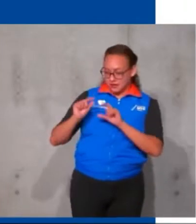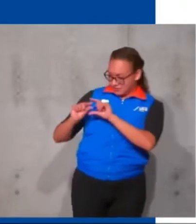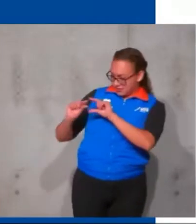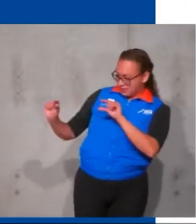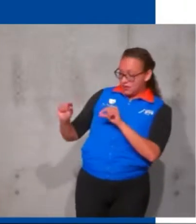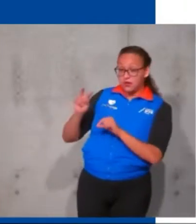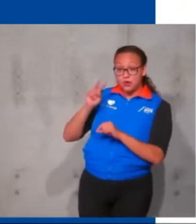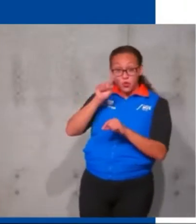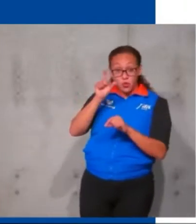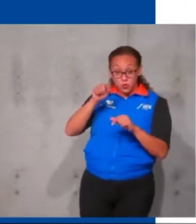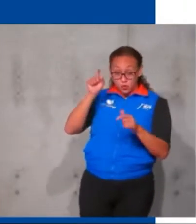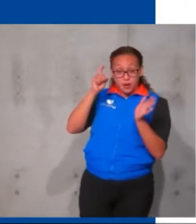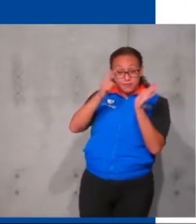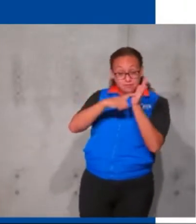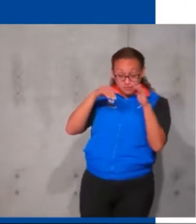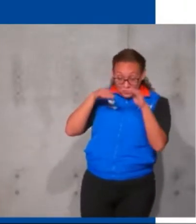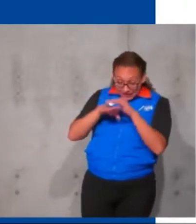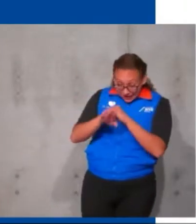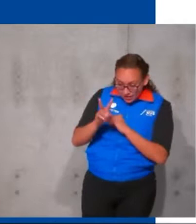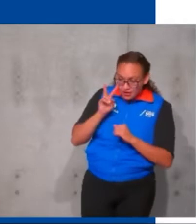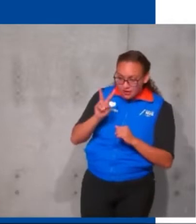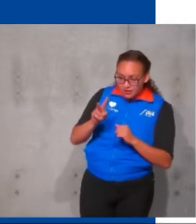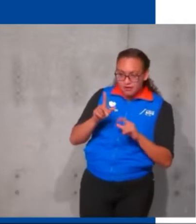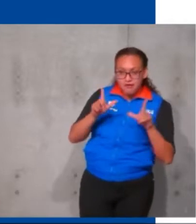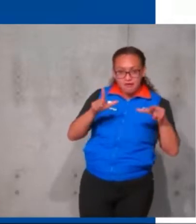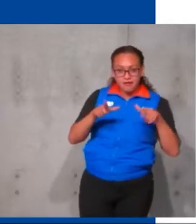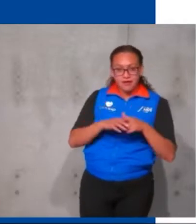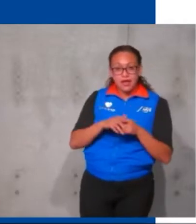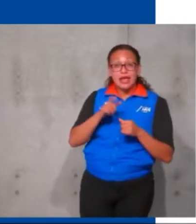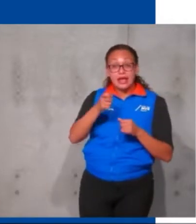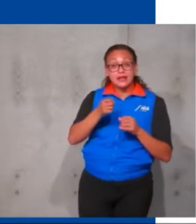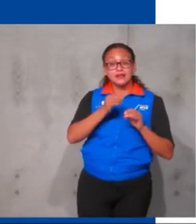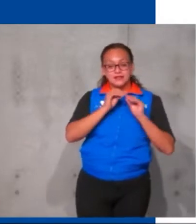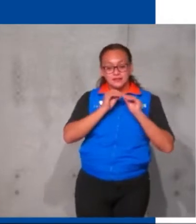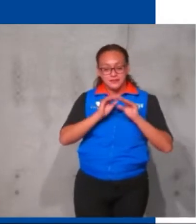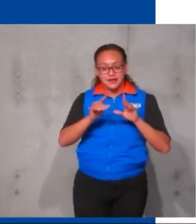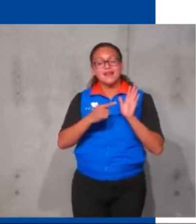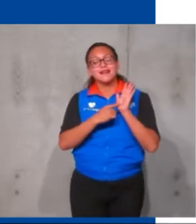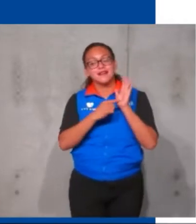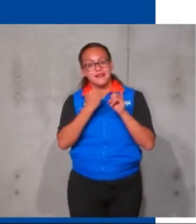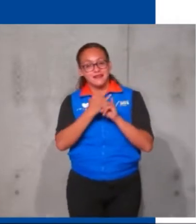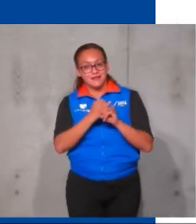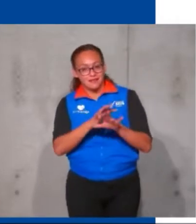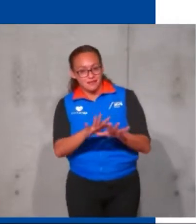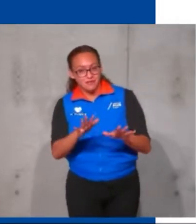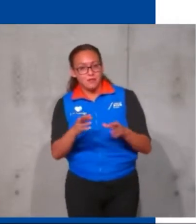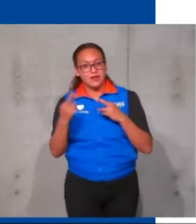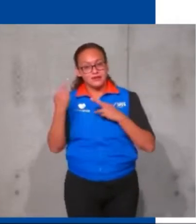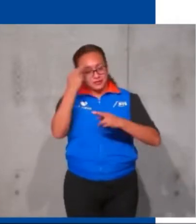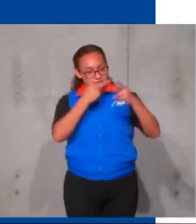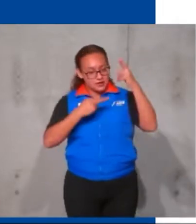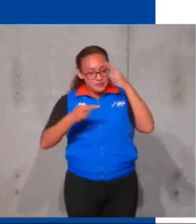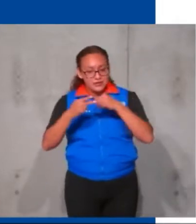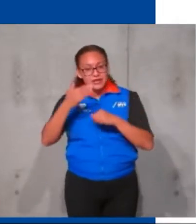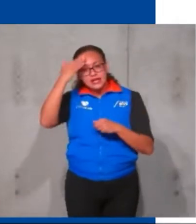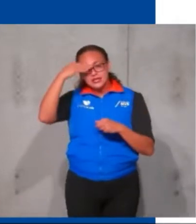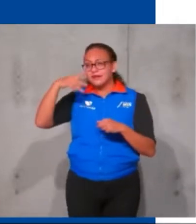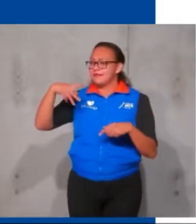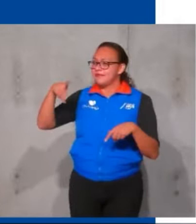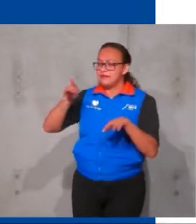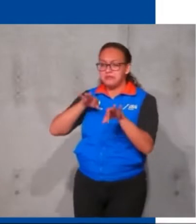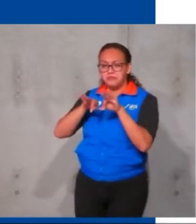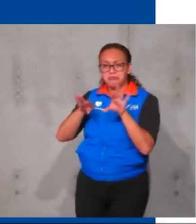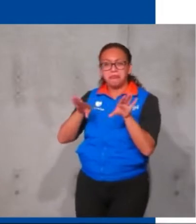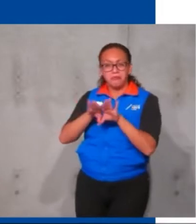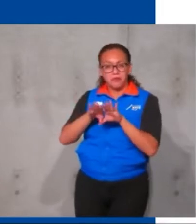SASB. Cuando ustedes ingresan a SASB también proporciona indicadores de rendición de